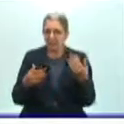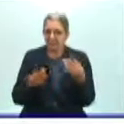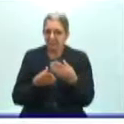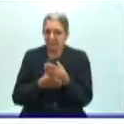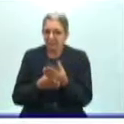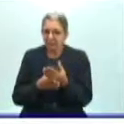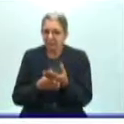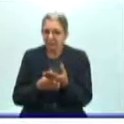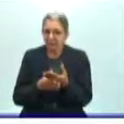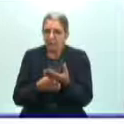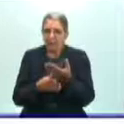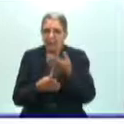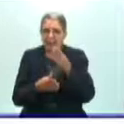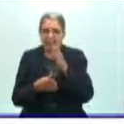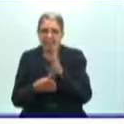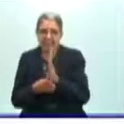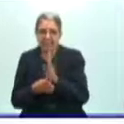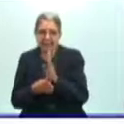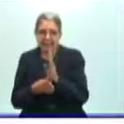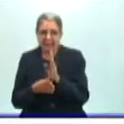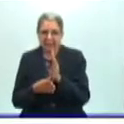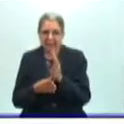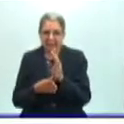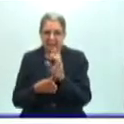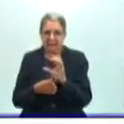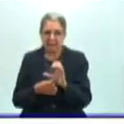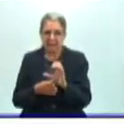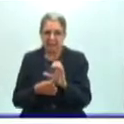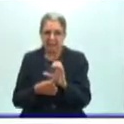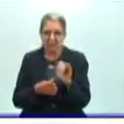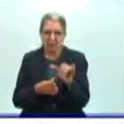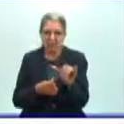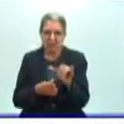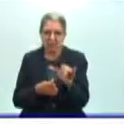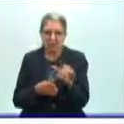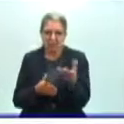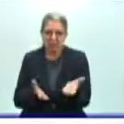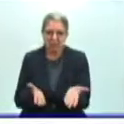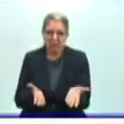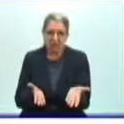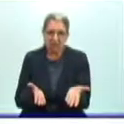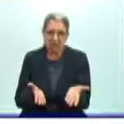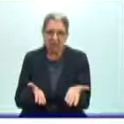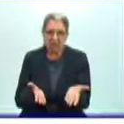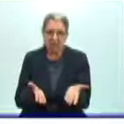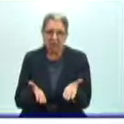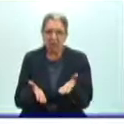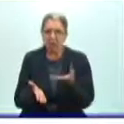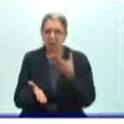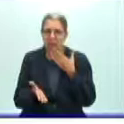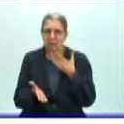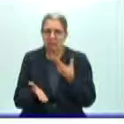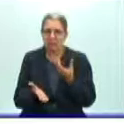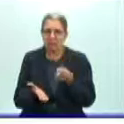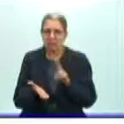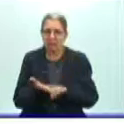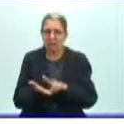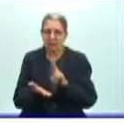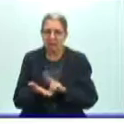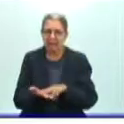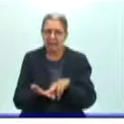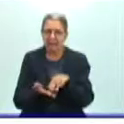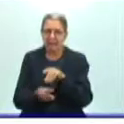el otro que tengo que demostrar que es igual al AC? O sea, el miembro derecho de la igualdad que tengo